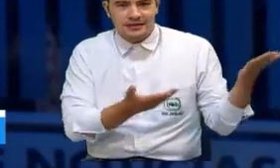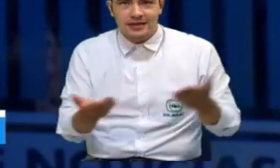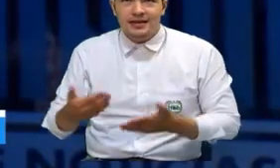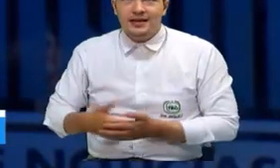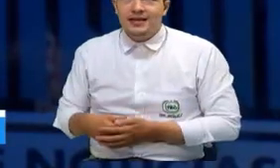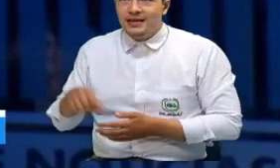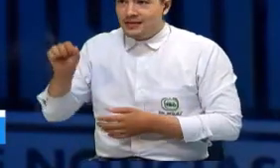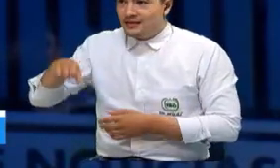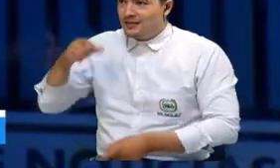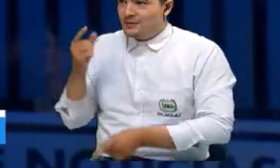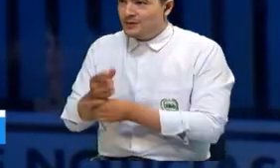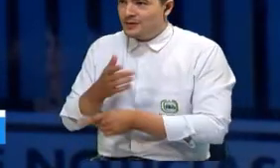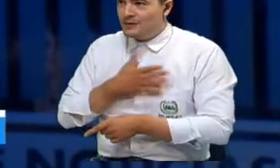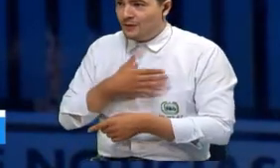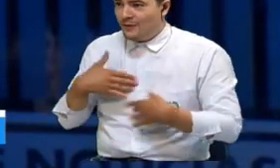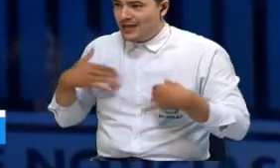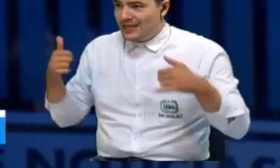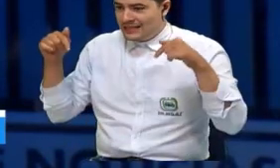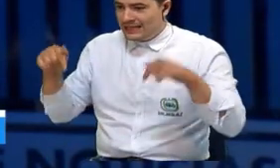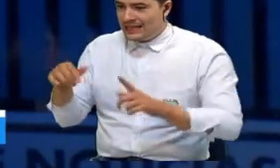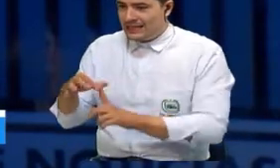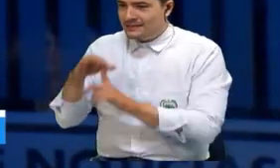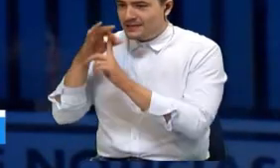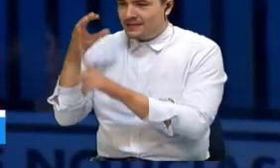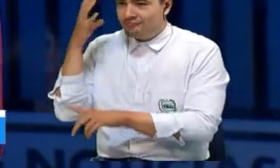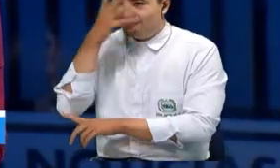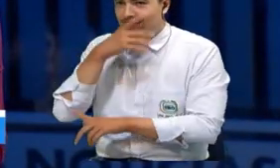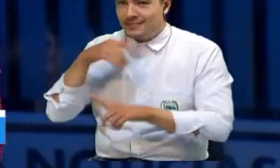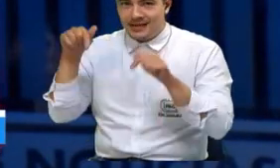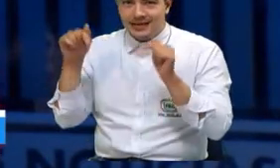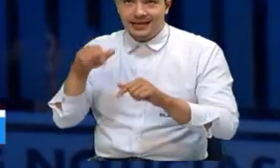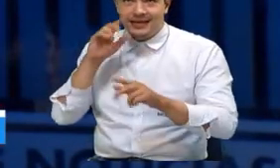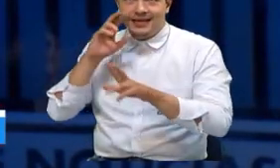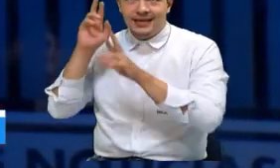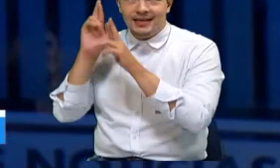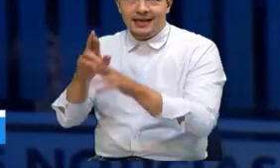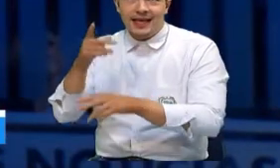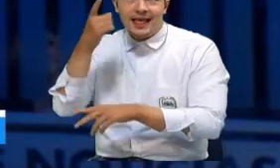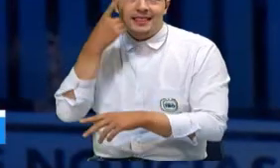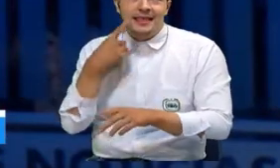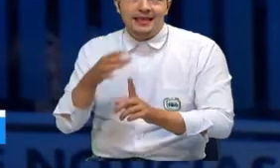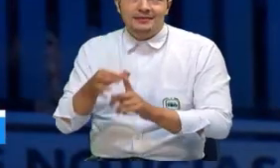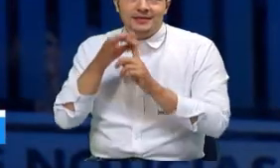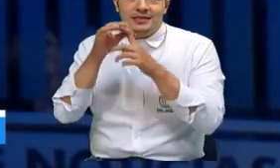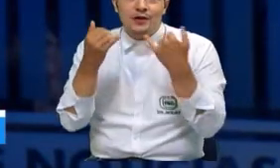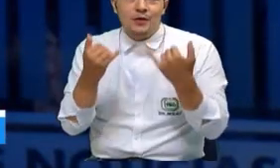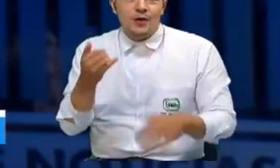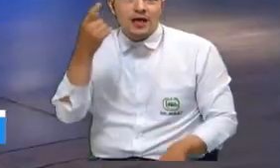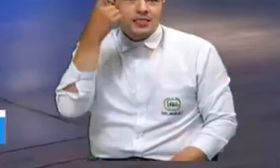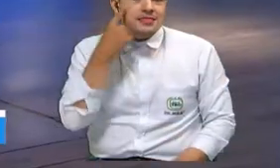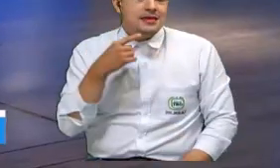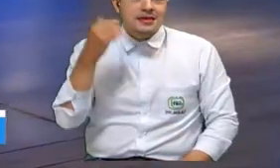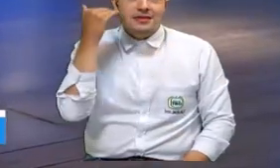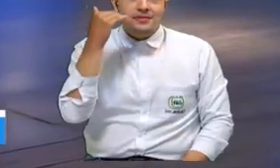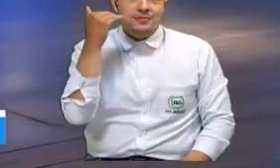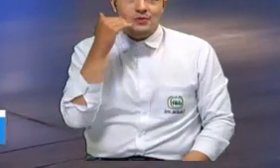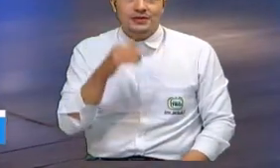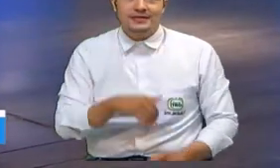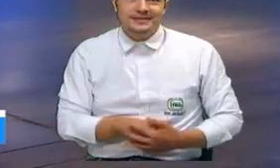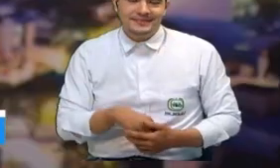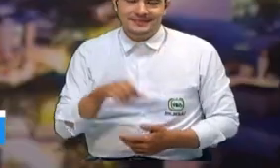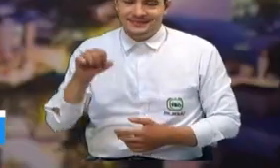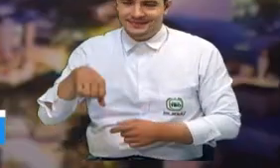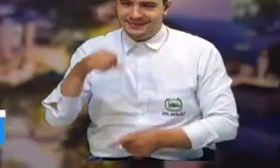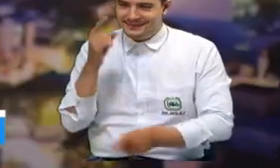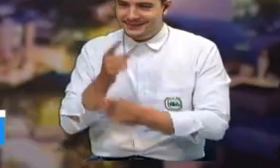invitación. Feliz de estar en este especial y pues obviamente qué lindo que sea conmemorando este día tan especial como es el Día de la Mujer. Bueno, iniciemos contándole